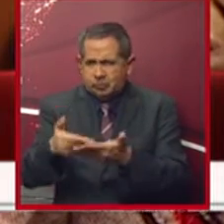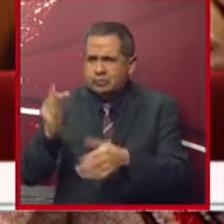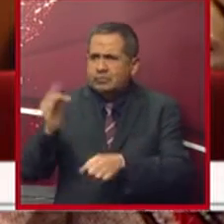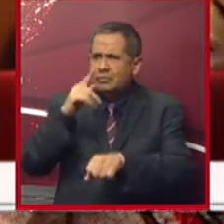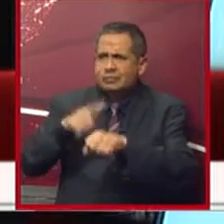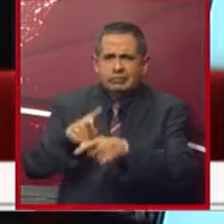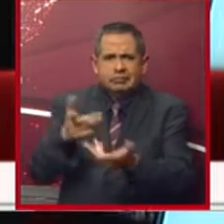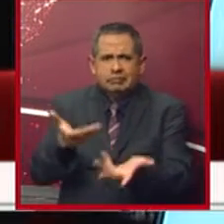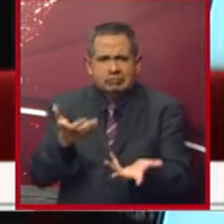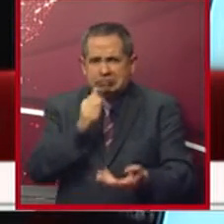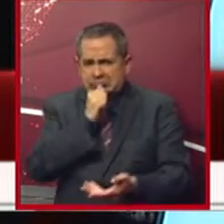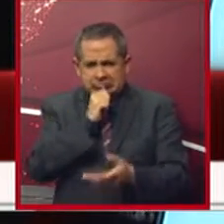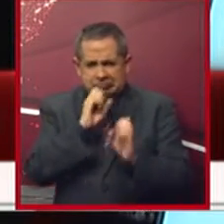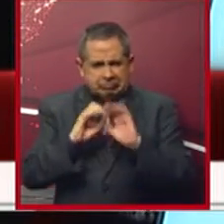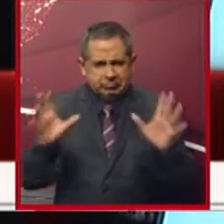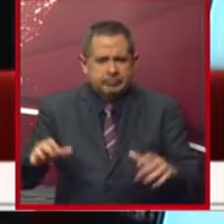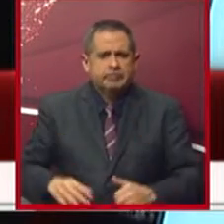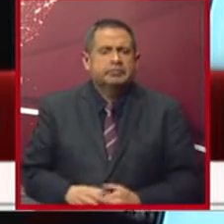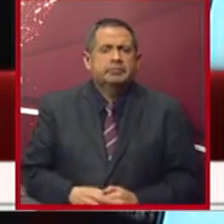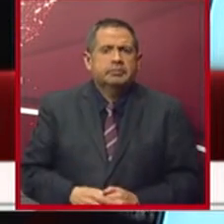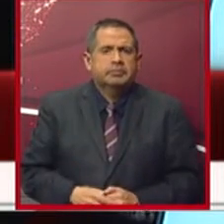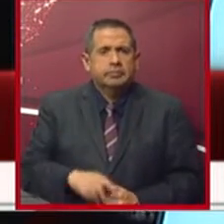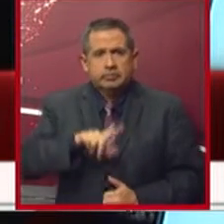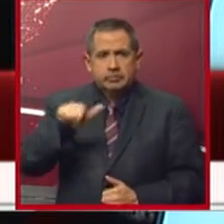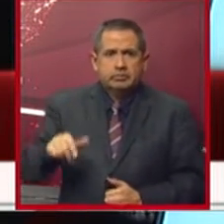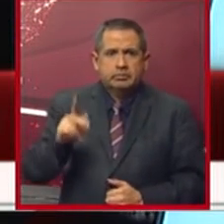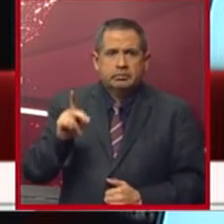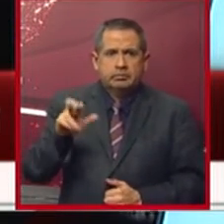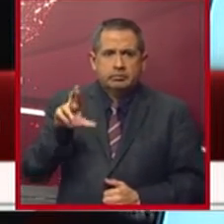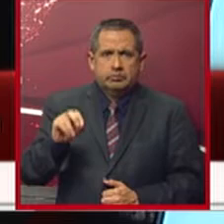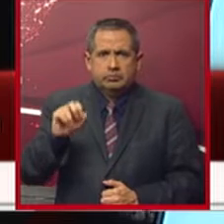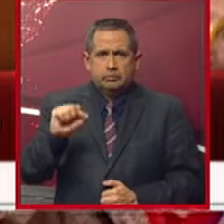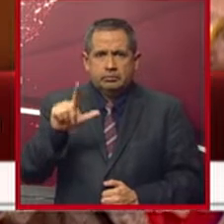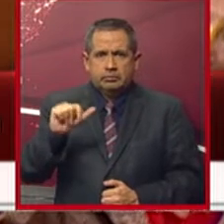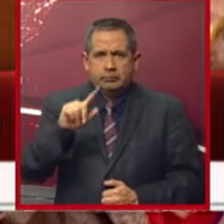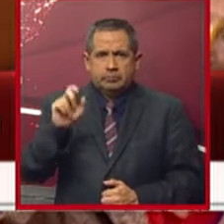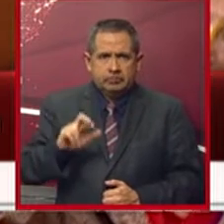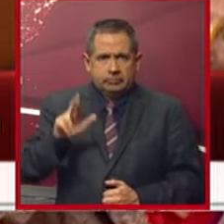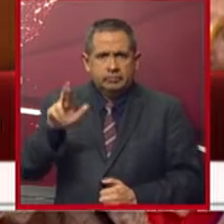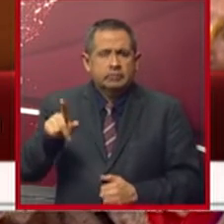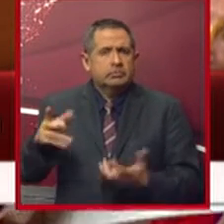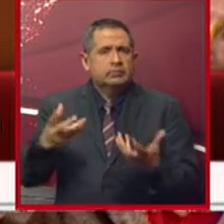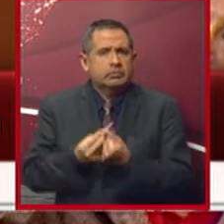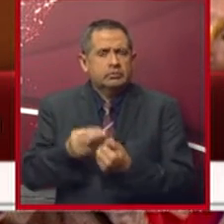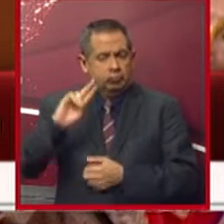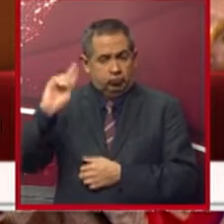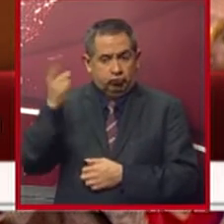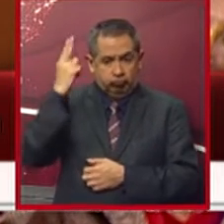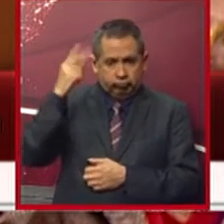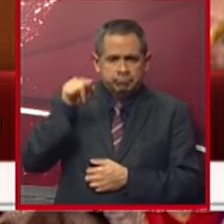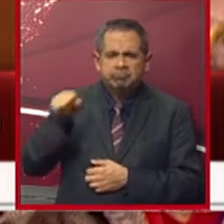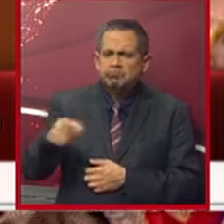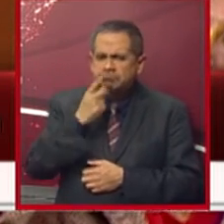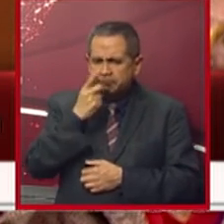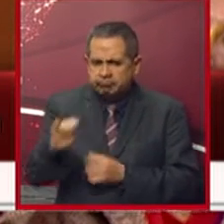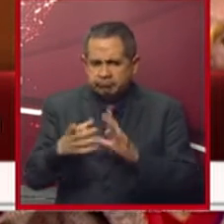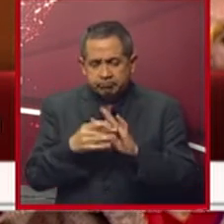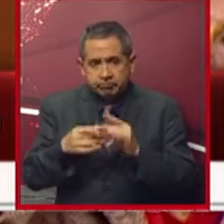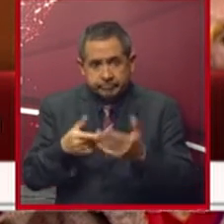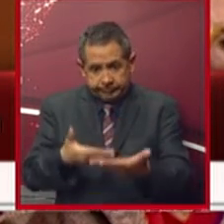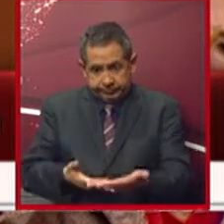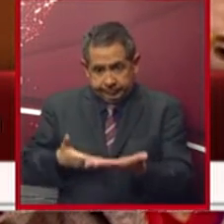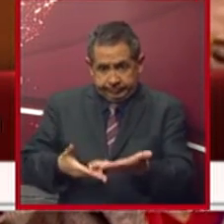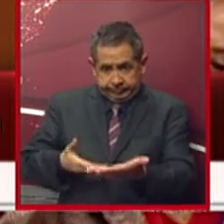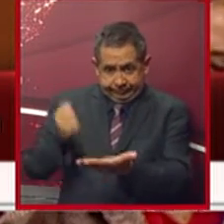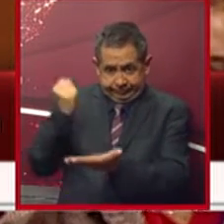Federal. En su intervención, Pedro Salazar Ugarte, miembro del Instituto de Investigaciones Jurídicas de la UNAM, apuntó que el dictamen aprobado por la Comisión